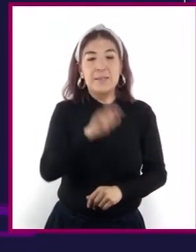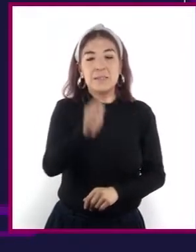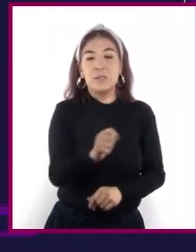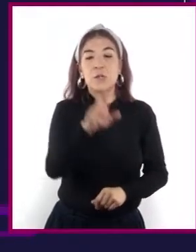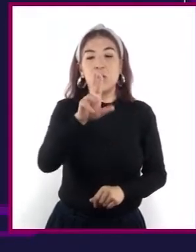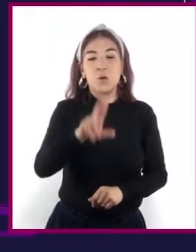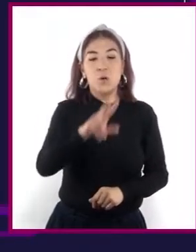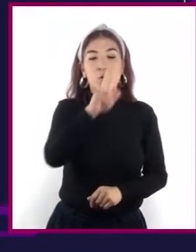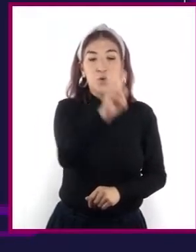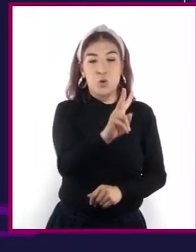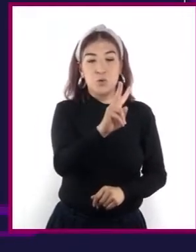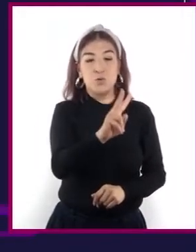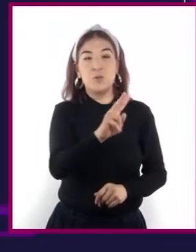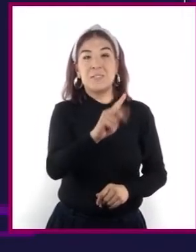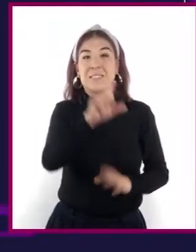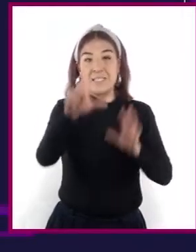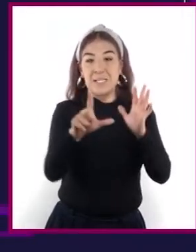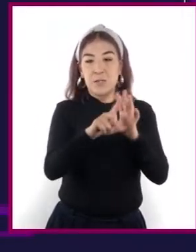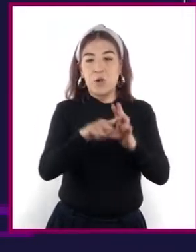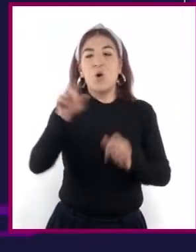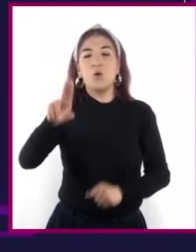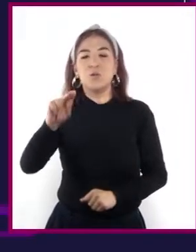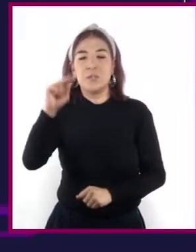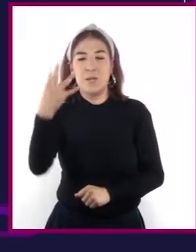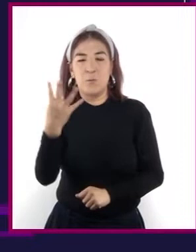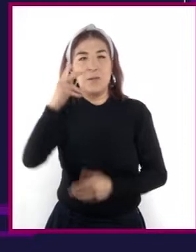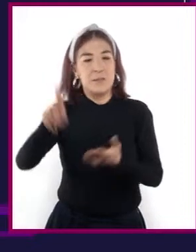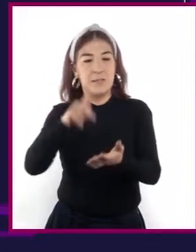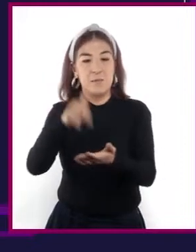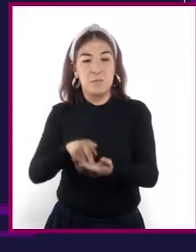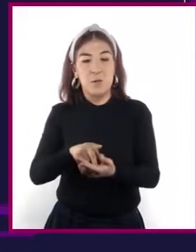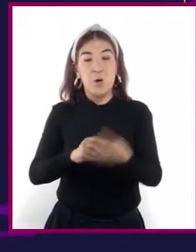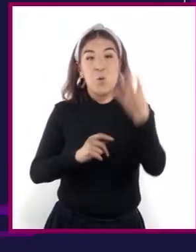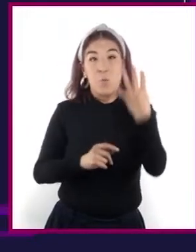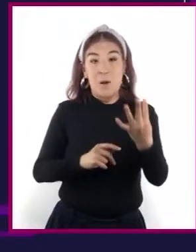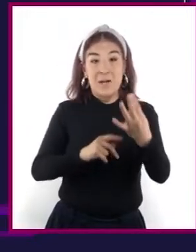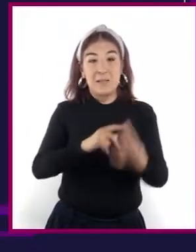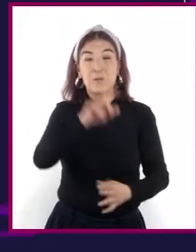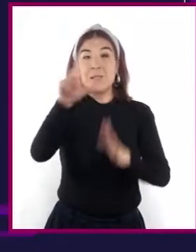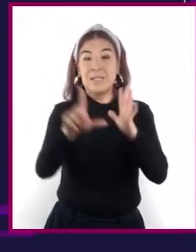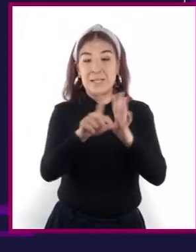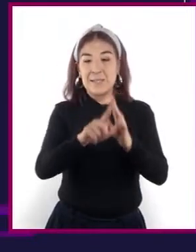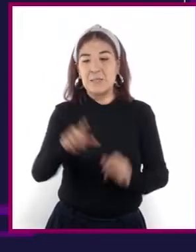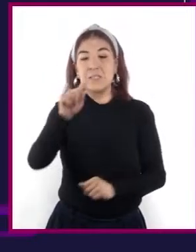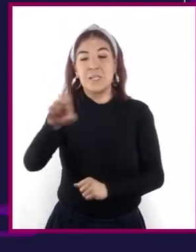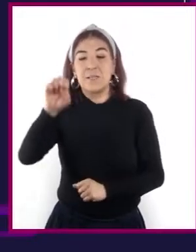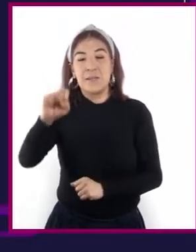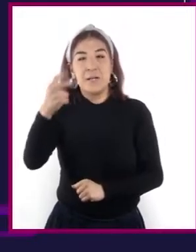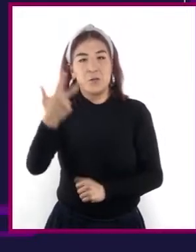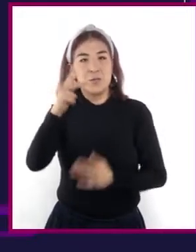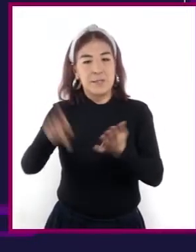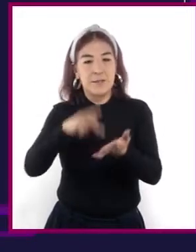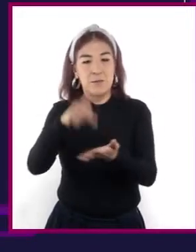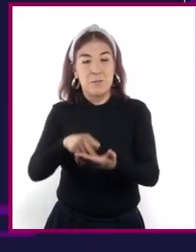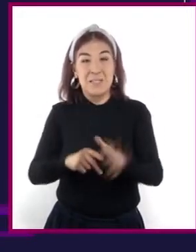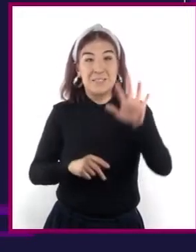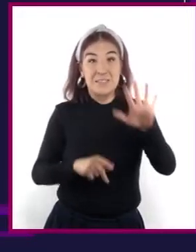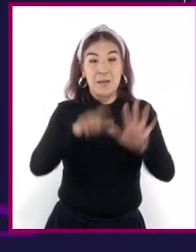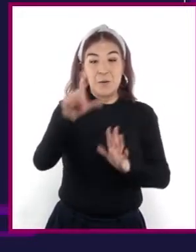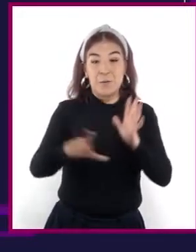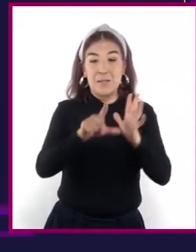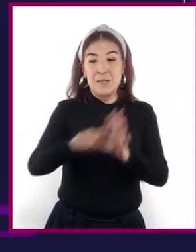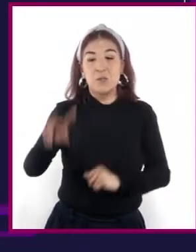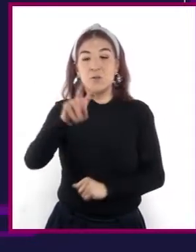kilómetros, con 4 litros recorrió 168 kilómetros, con 5 litros 210